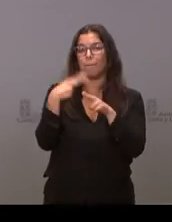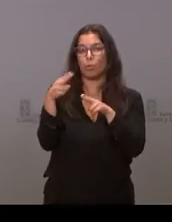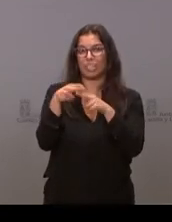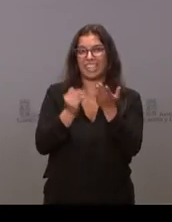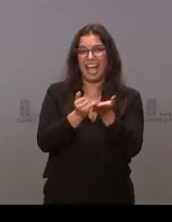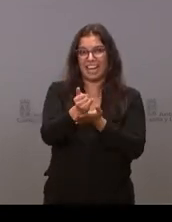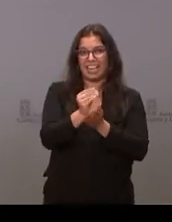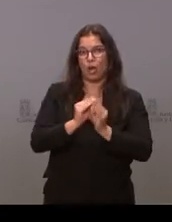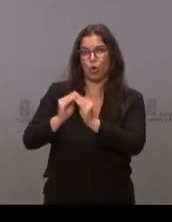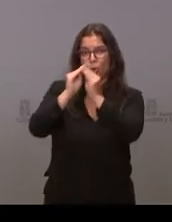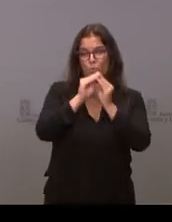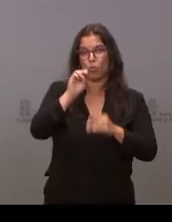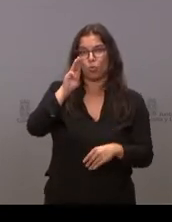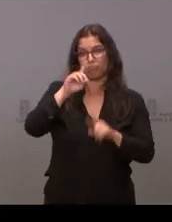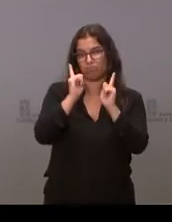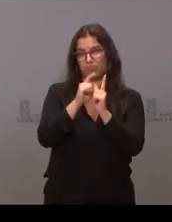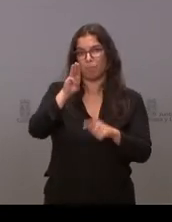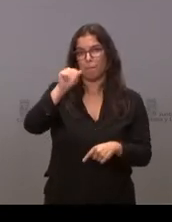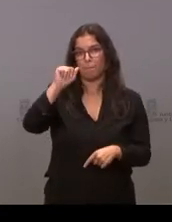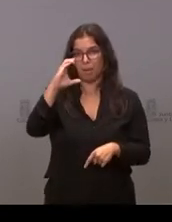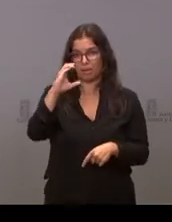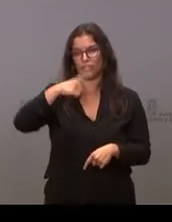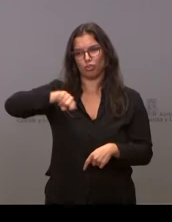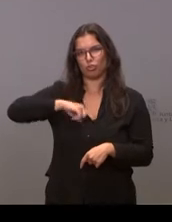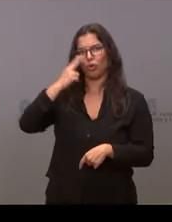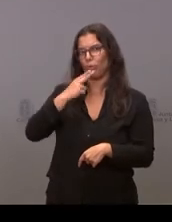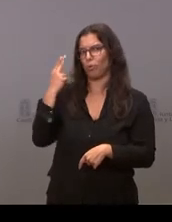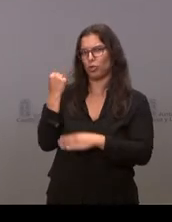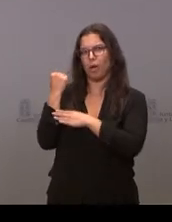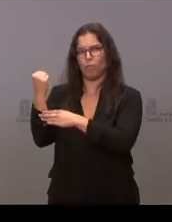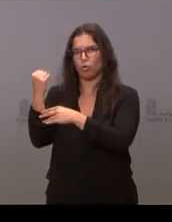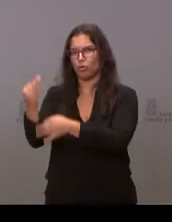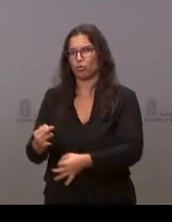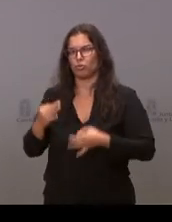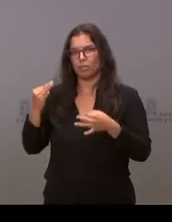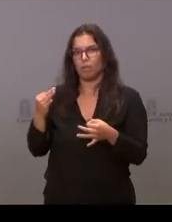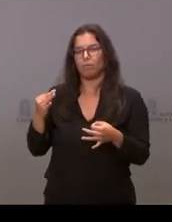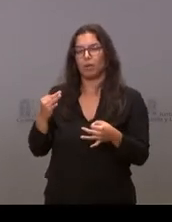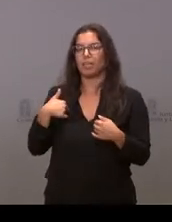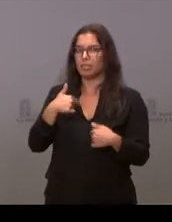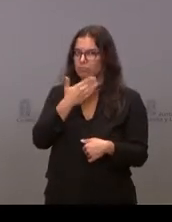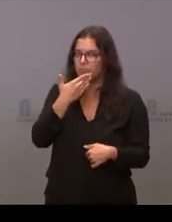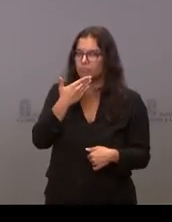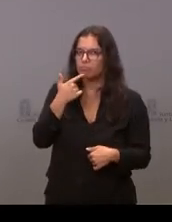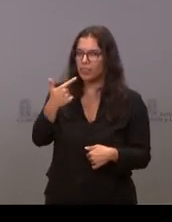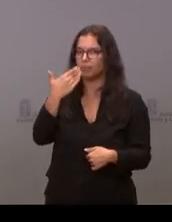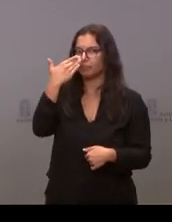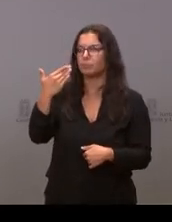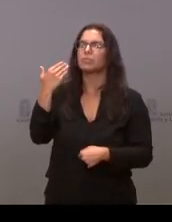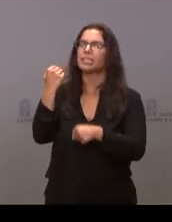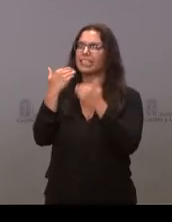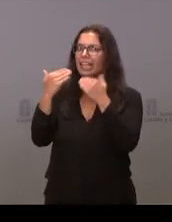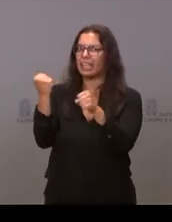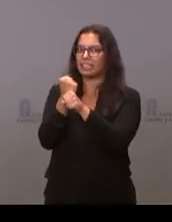común. Y lo hemos hecho y siempre lo vamos a hacer. Y quiero agradecerte el trabajo que estáis desarrollando